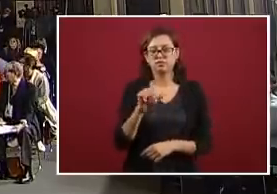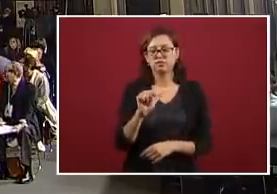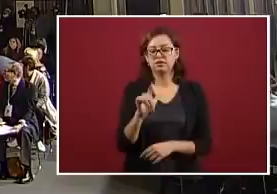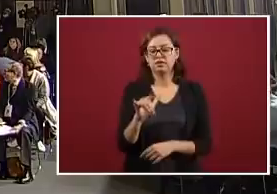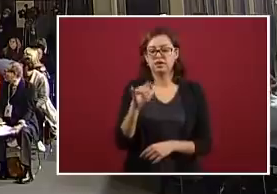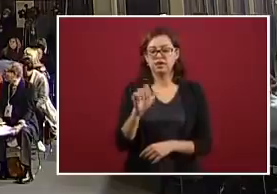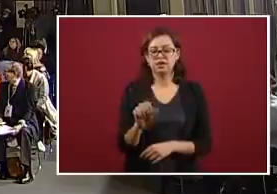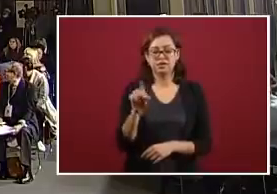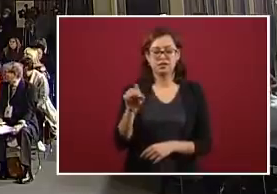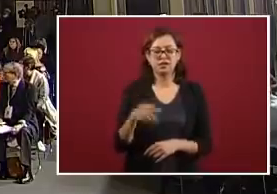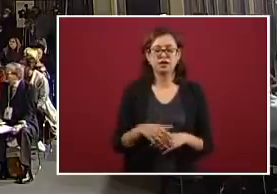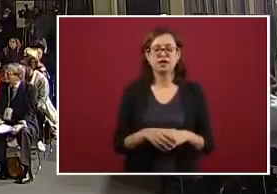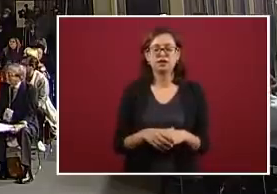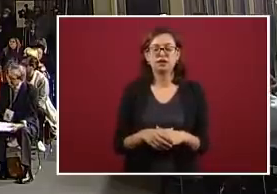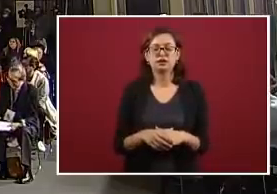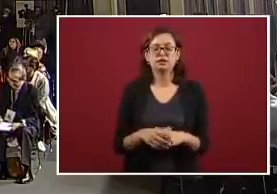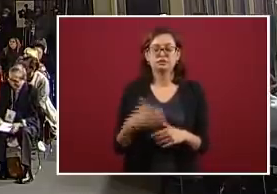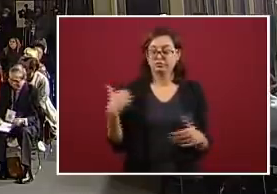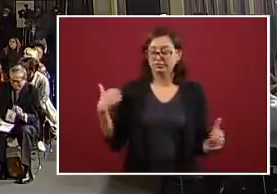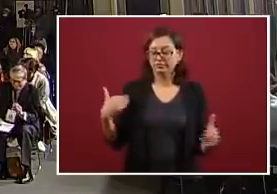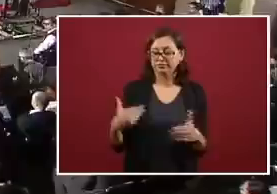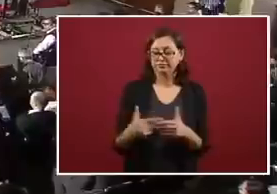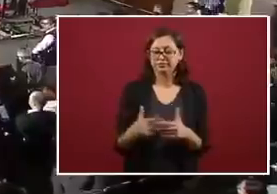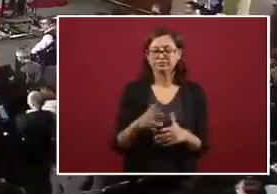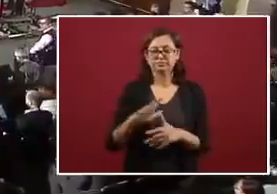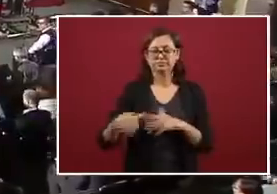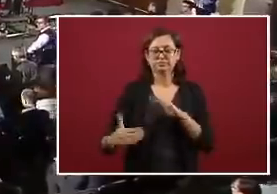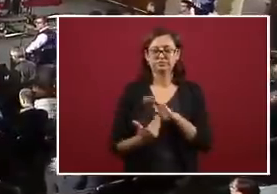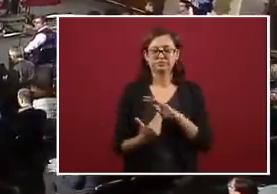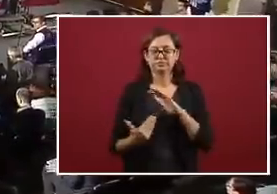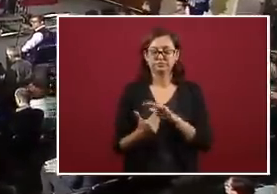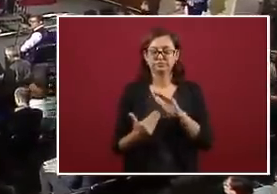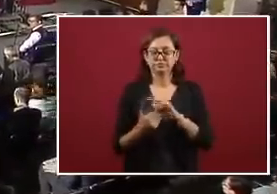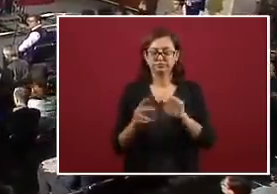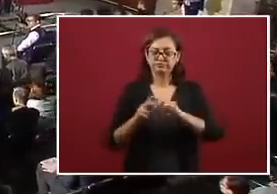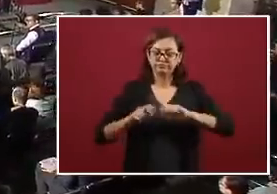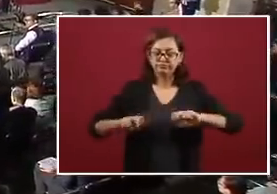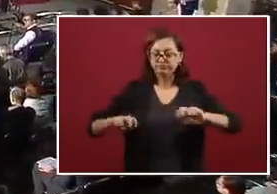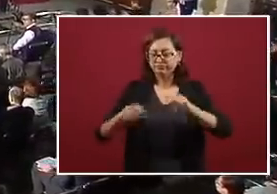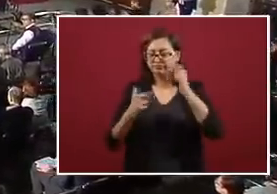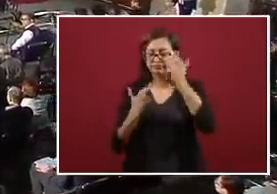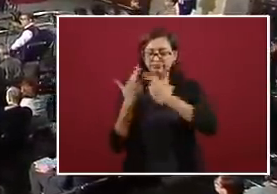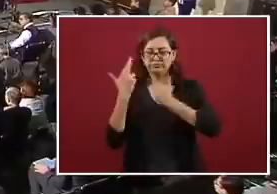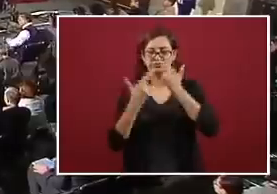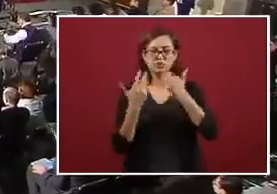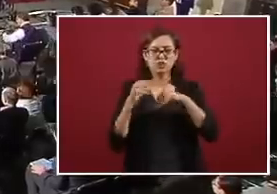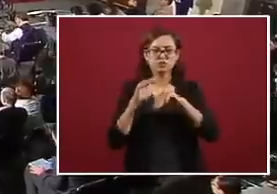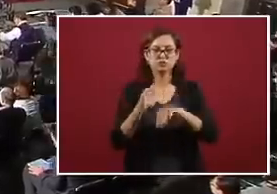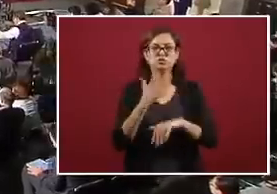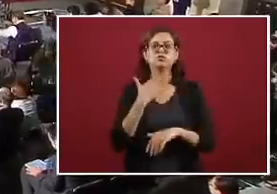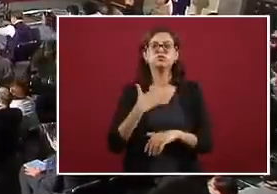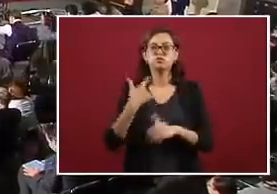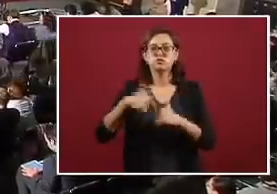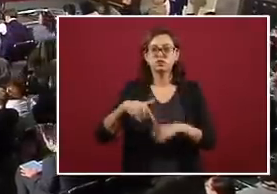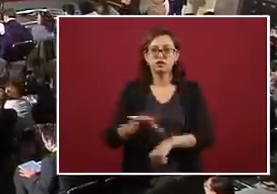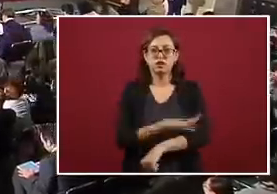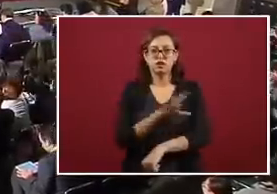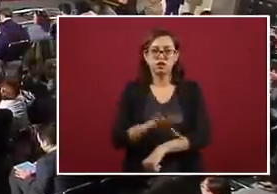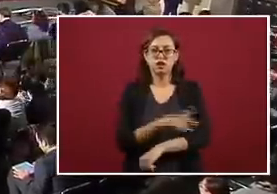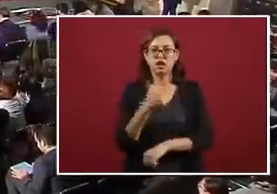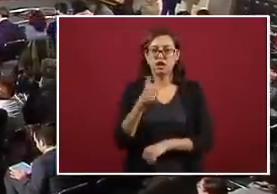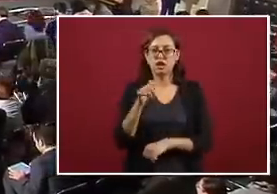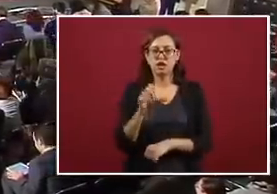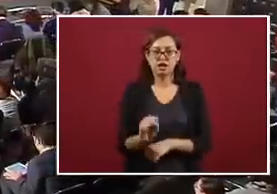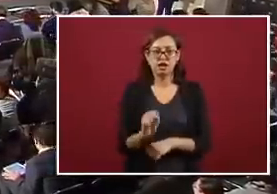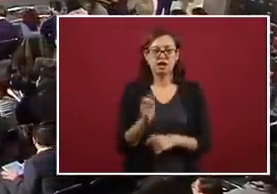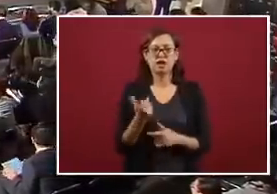En Coahuila. En estos días se llevaron a cabo mesas técnicas de combustibles, gas y electricidad, precisamente en